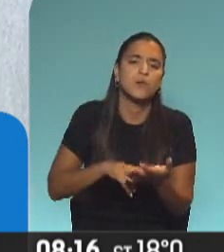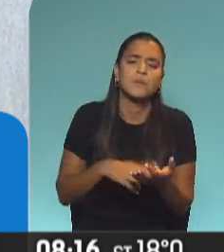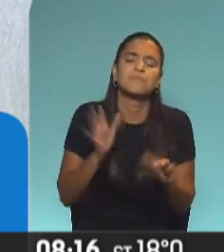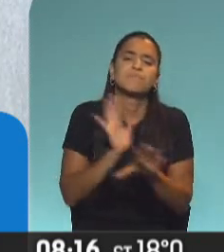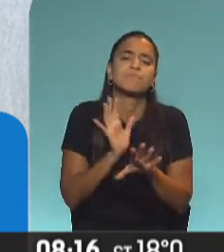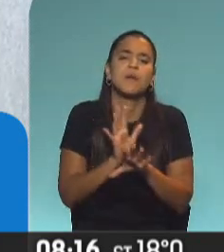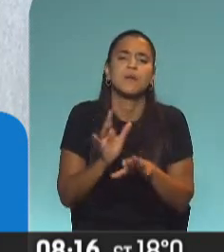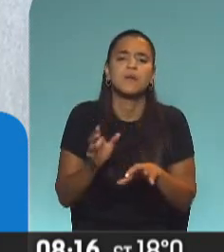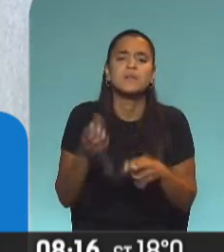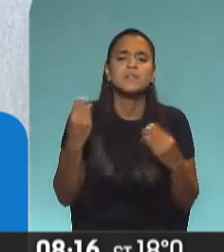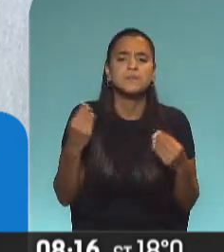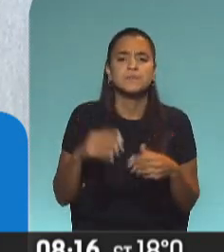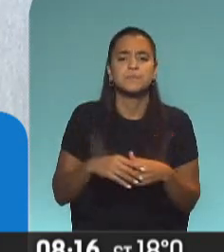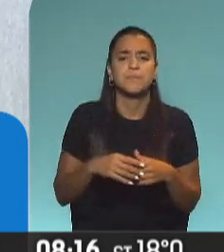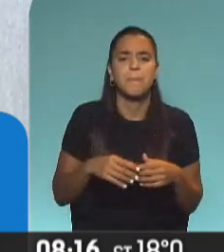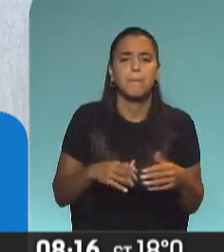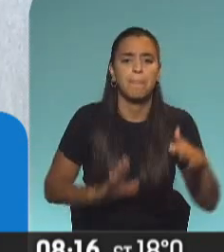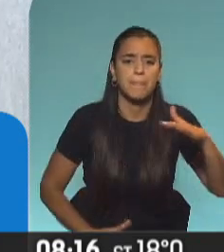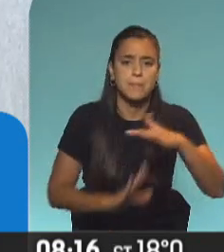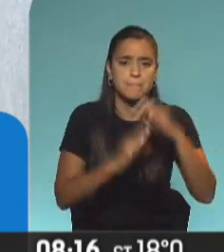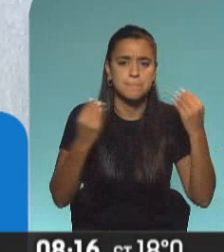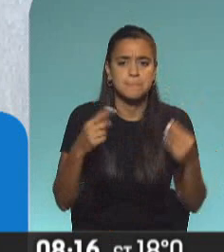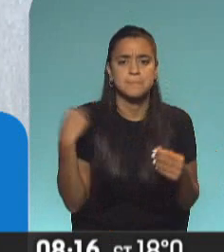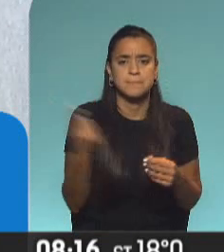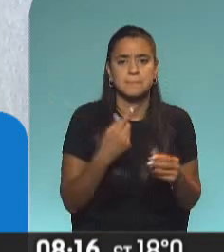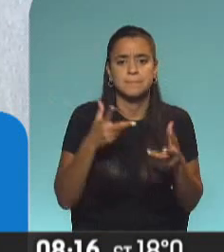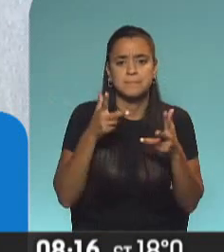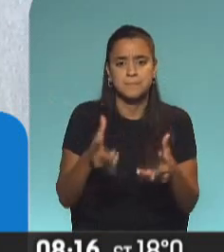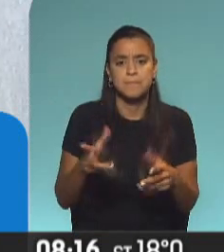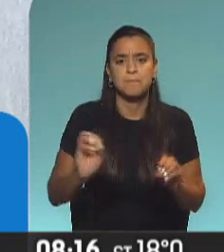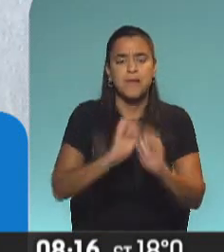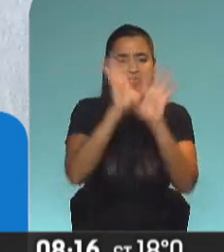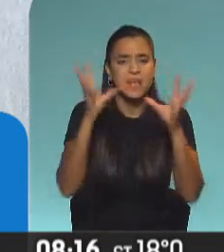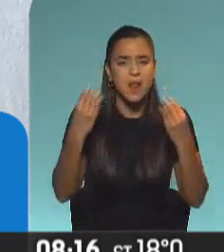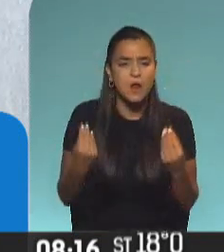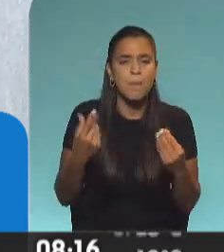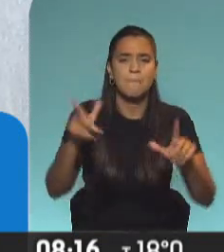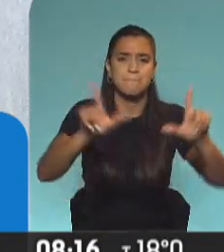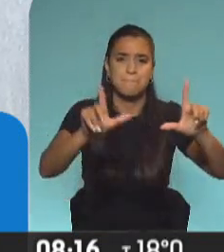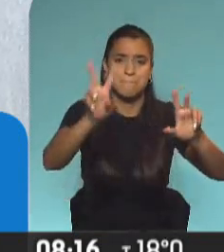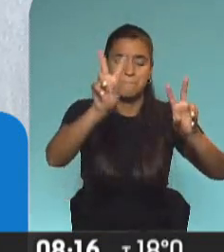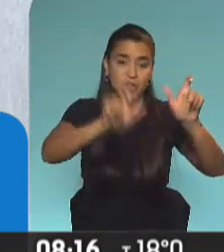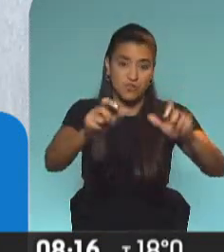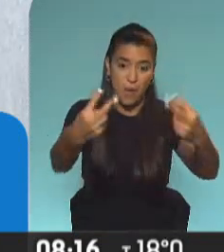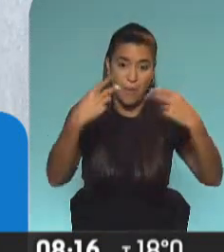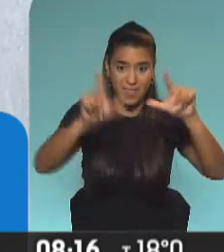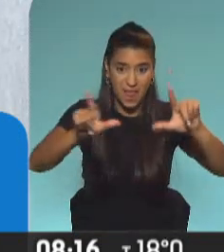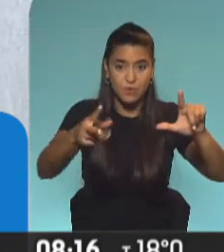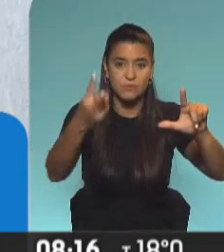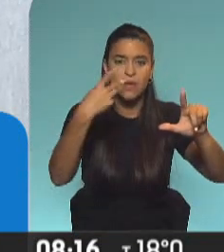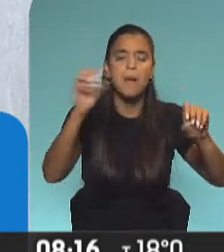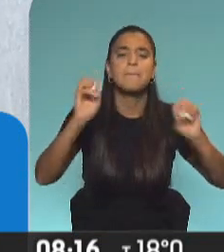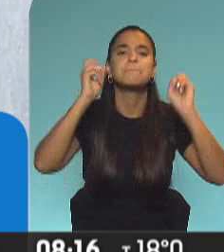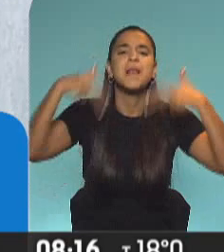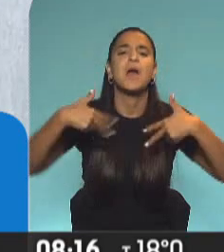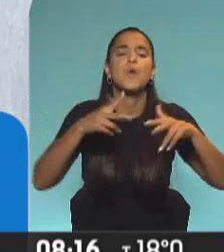simplemente y de qué se trataría. Esencialmente, cuando estamos, me parece que es más claro para el televidente, el oyente, tener en claro estrategias de